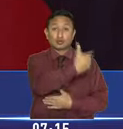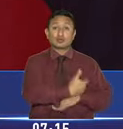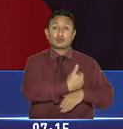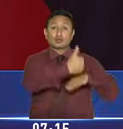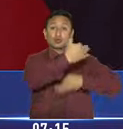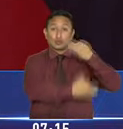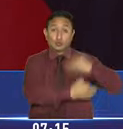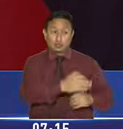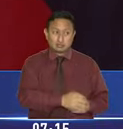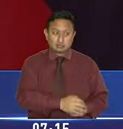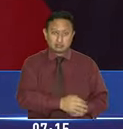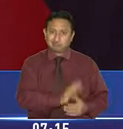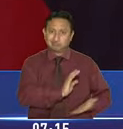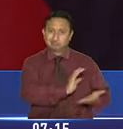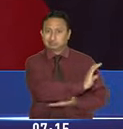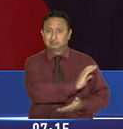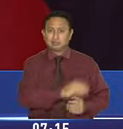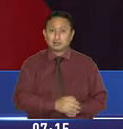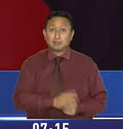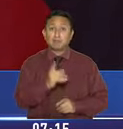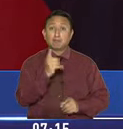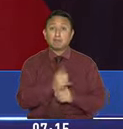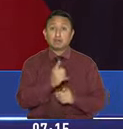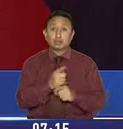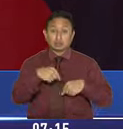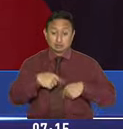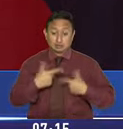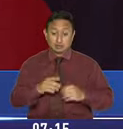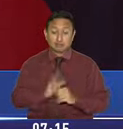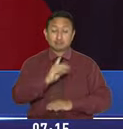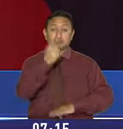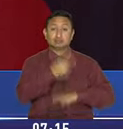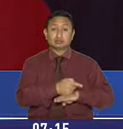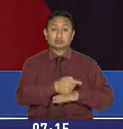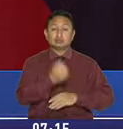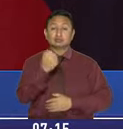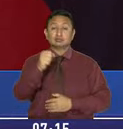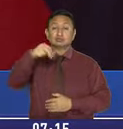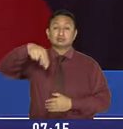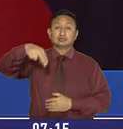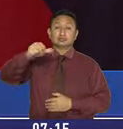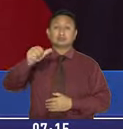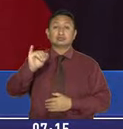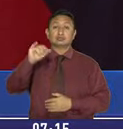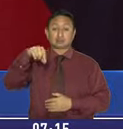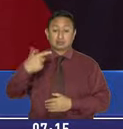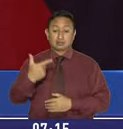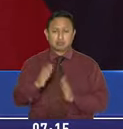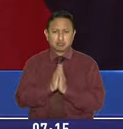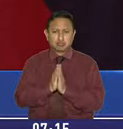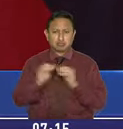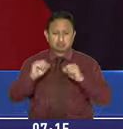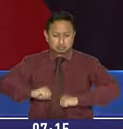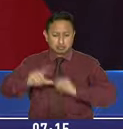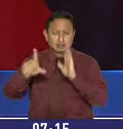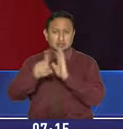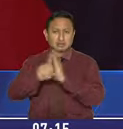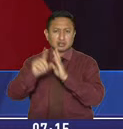dimos inmediatamente la disposición al SNAI para que interpongan los recursos jurídicos correspondientes y que la